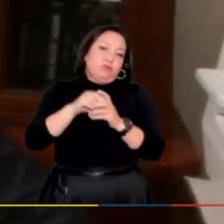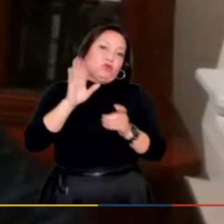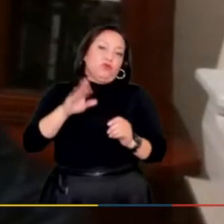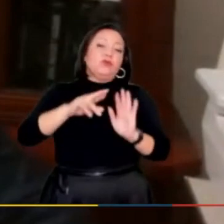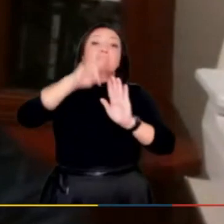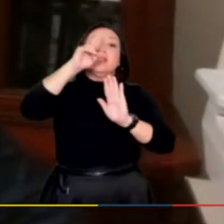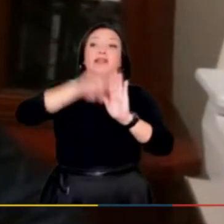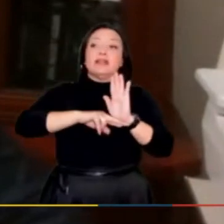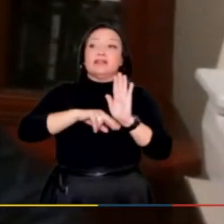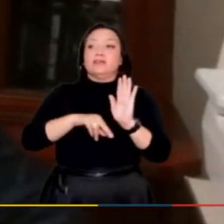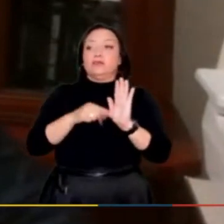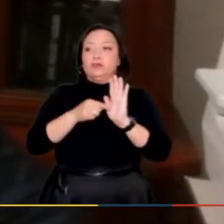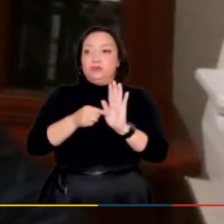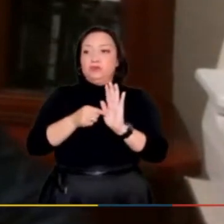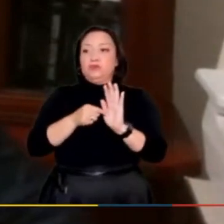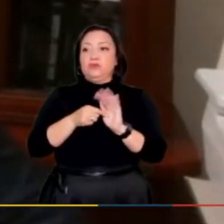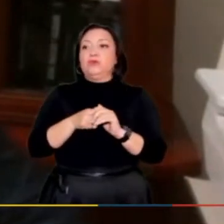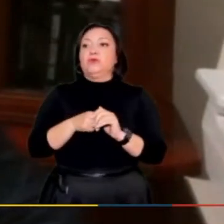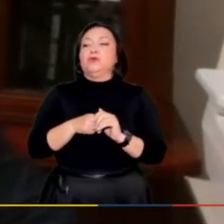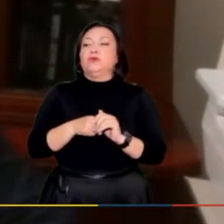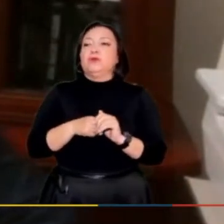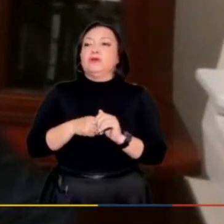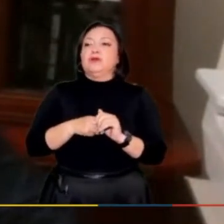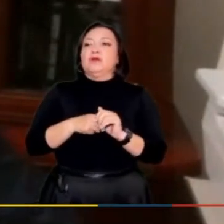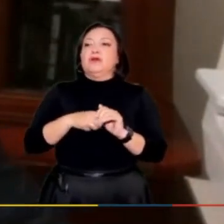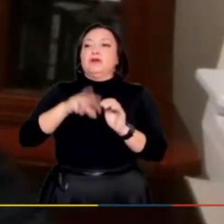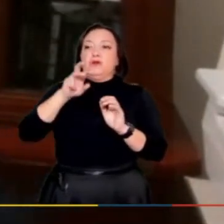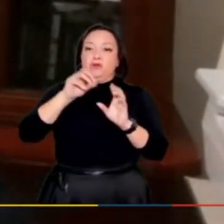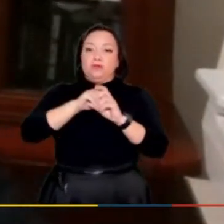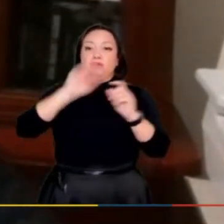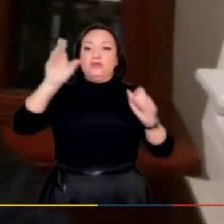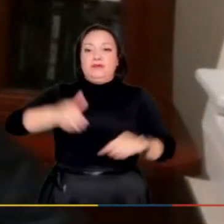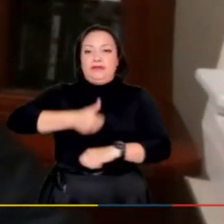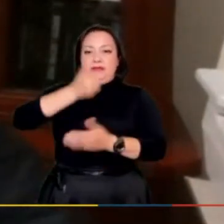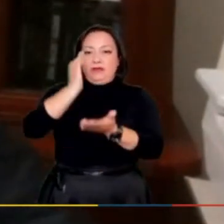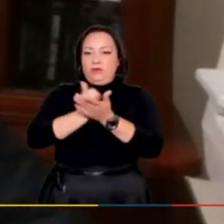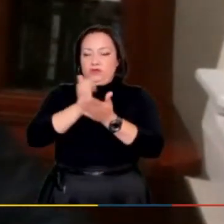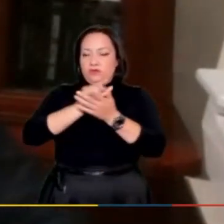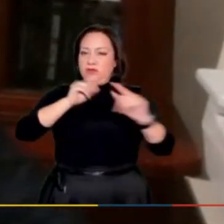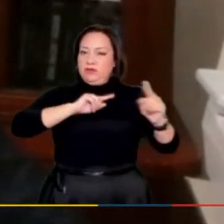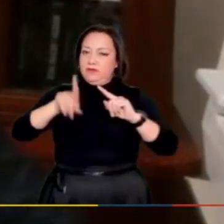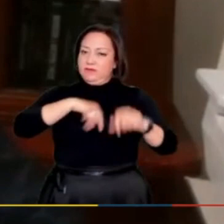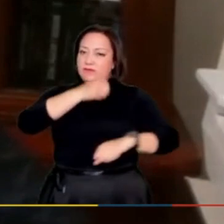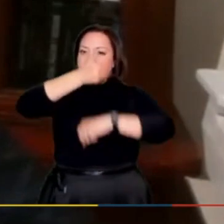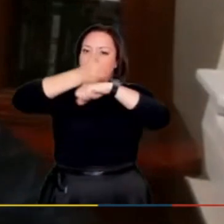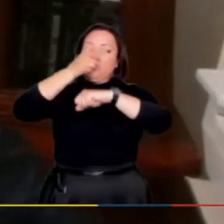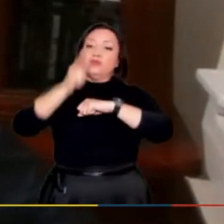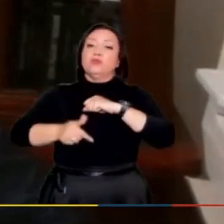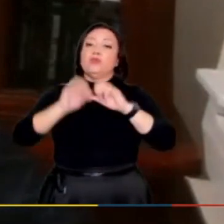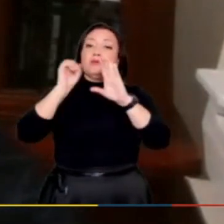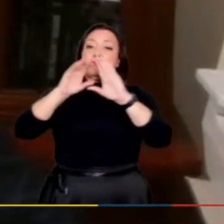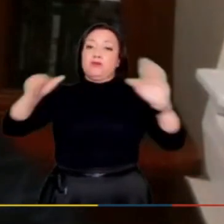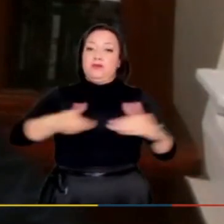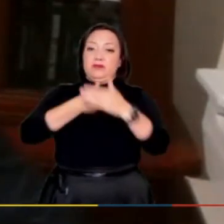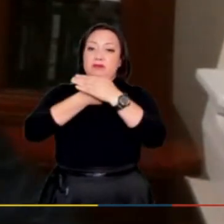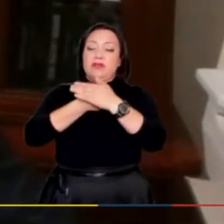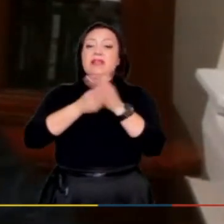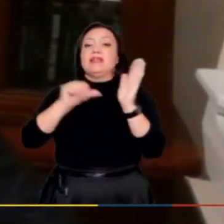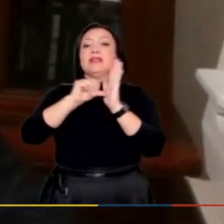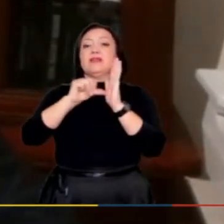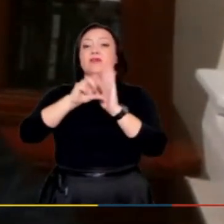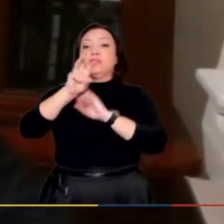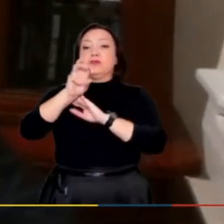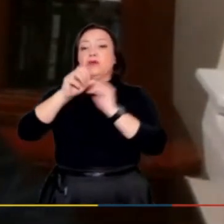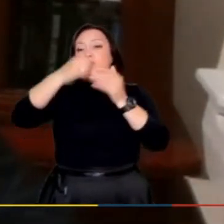8 de 5 de mayo de 2008 de la Junta Directiva del Banco de la República, que en su artículo octavo establece un plazo general